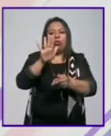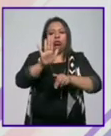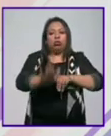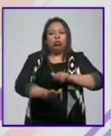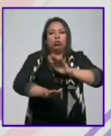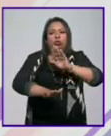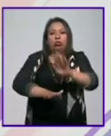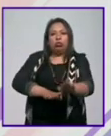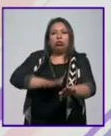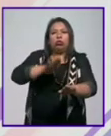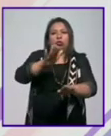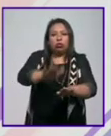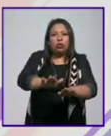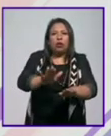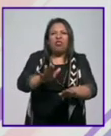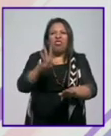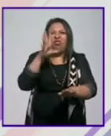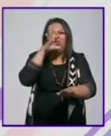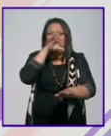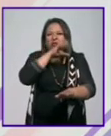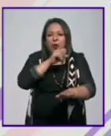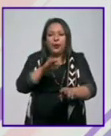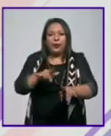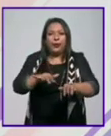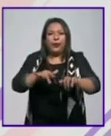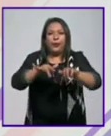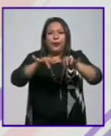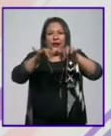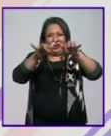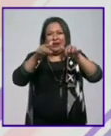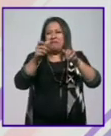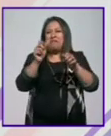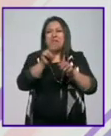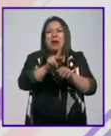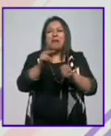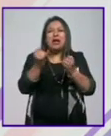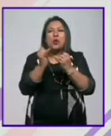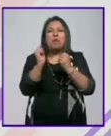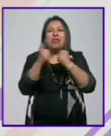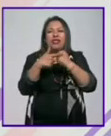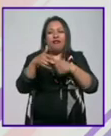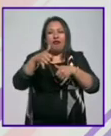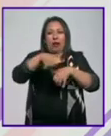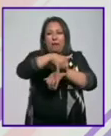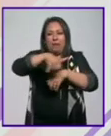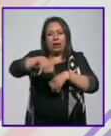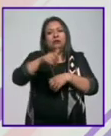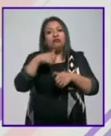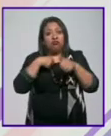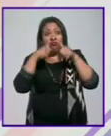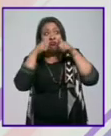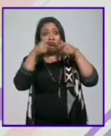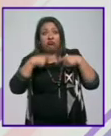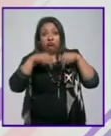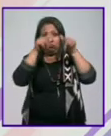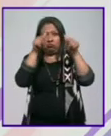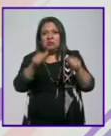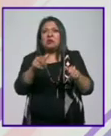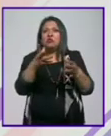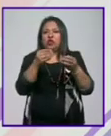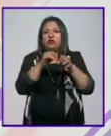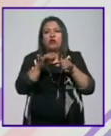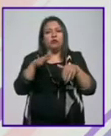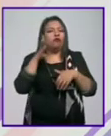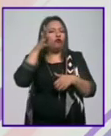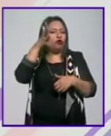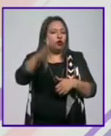los migrantes sobre el desierto. Entonces, bueno, invitamos a estar atentos a este artista y creo que nos va a dar mucho de qué hablar en